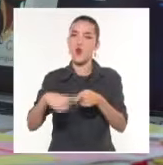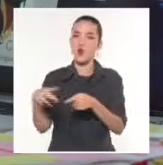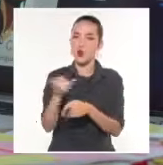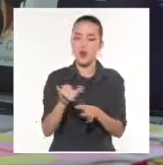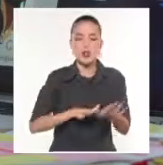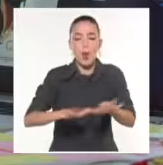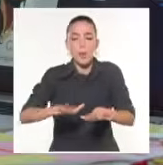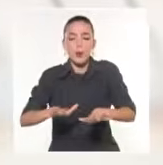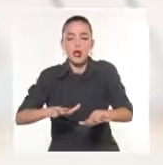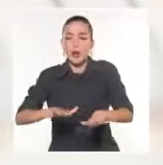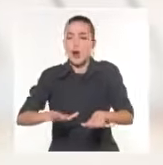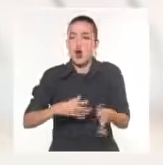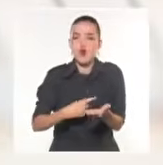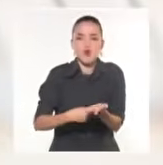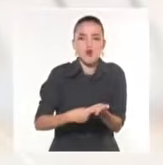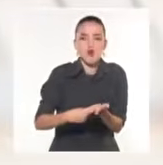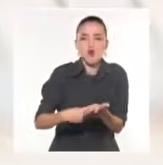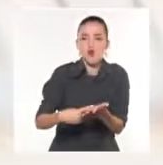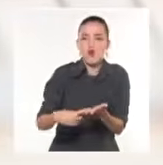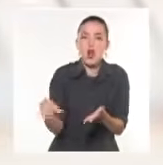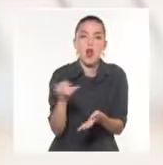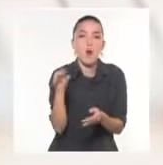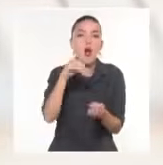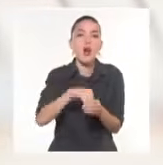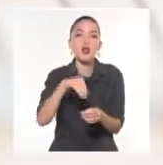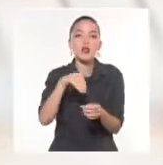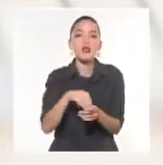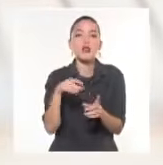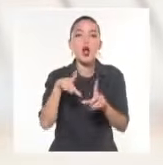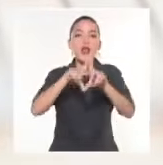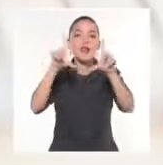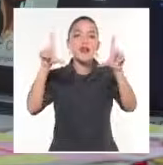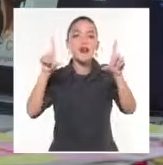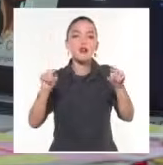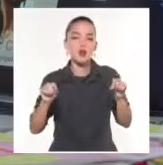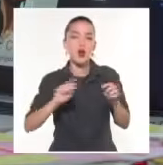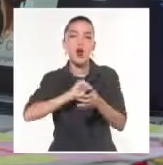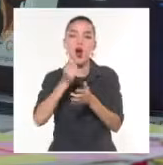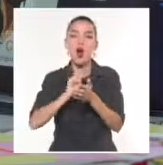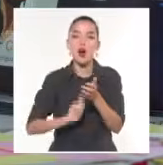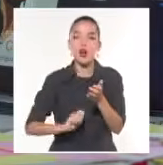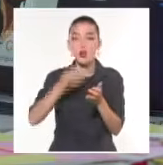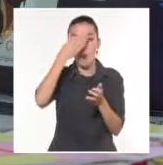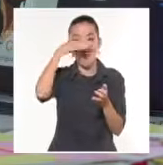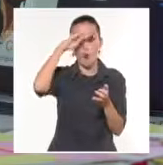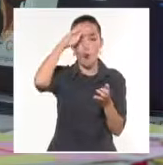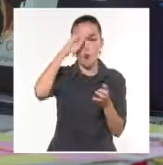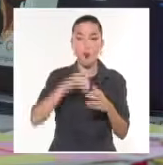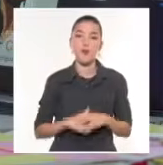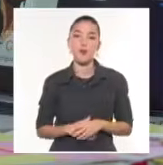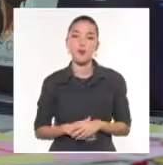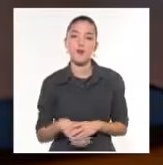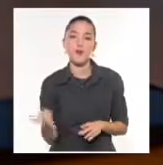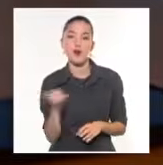continuo que solo introduce texto que sea escrito por cubanos, de forma tal que se recoja nuestra